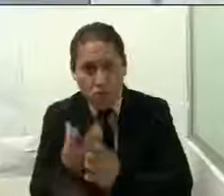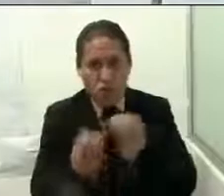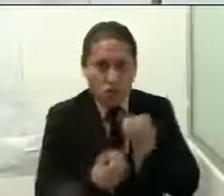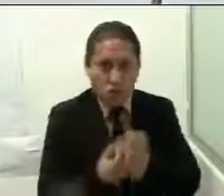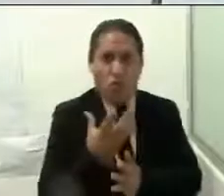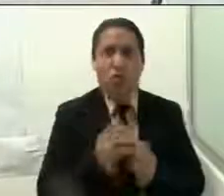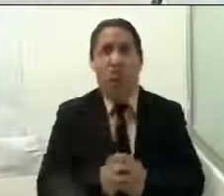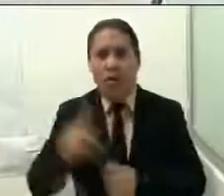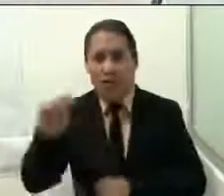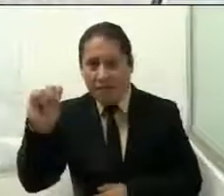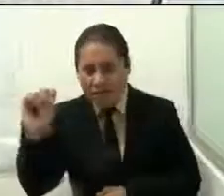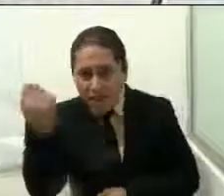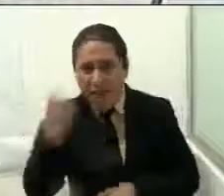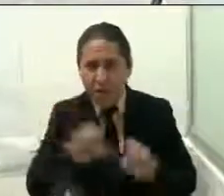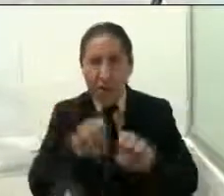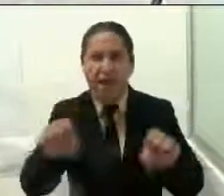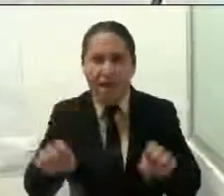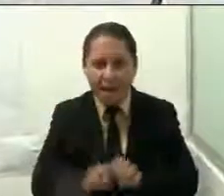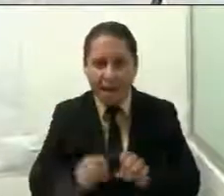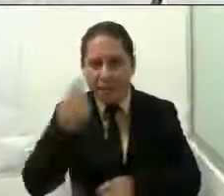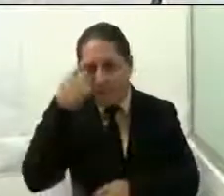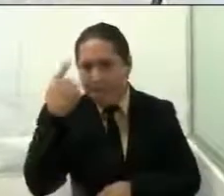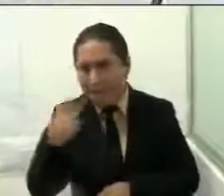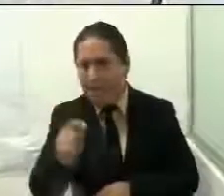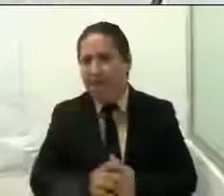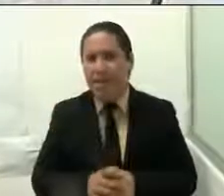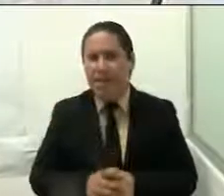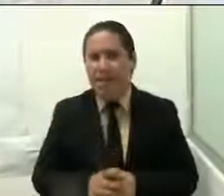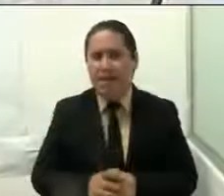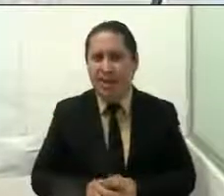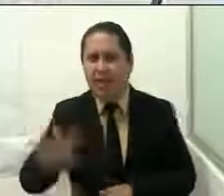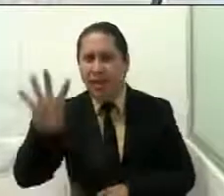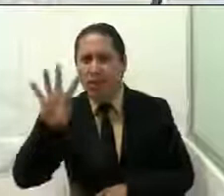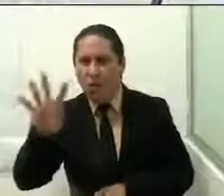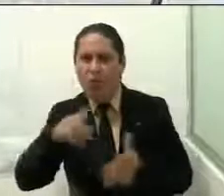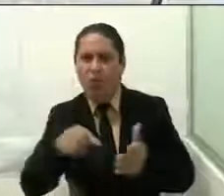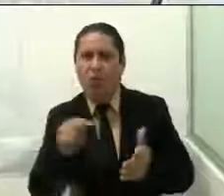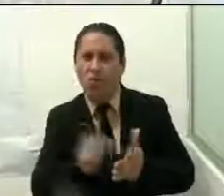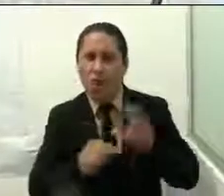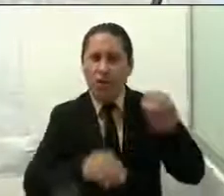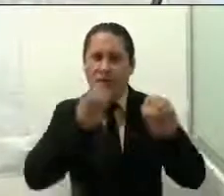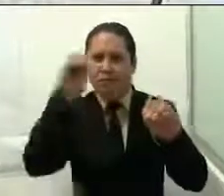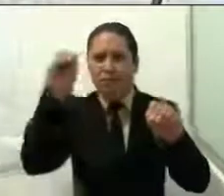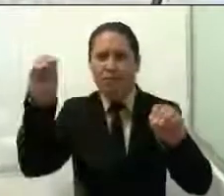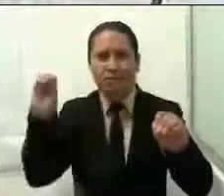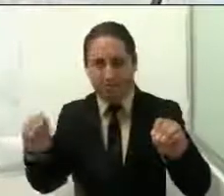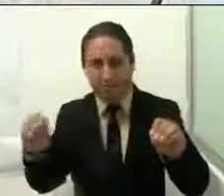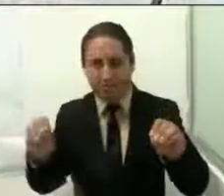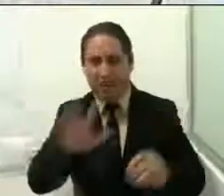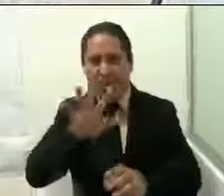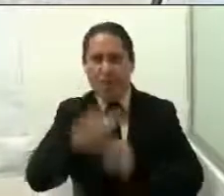tecnificación y equipamiento de los cuatro distritos de riego al destinar en cinco